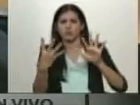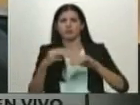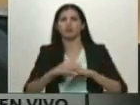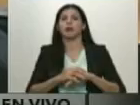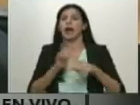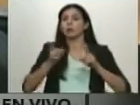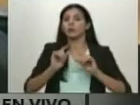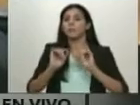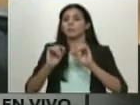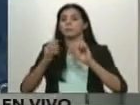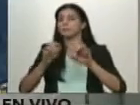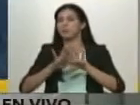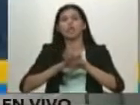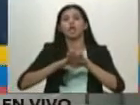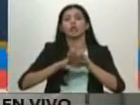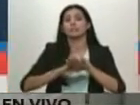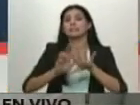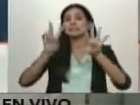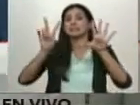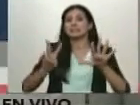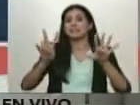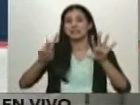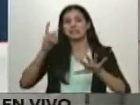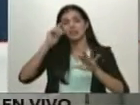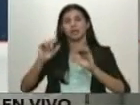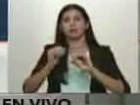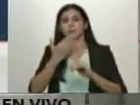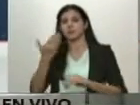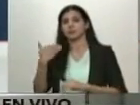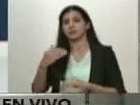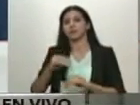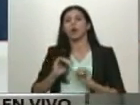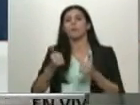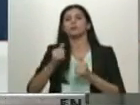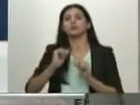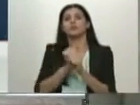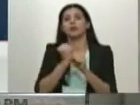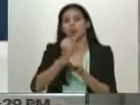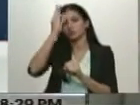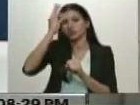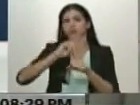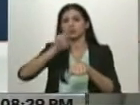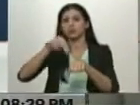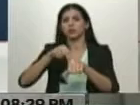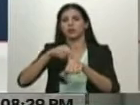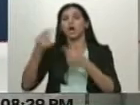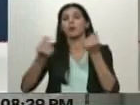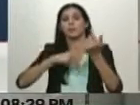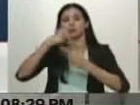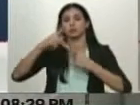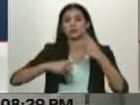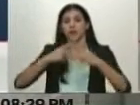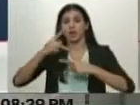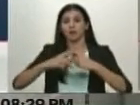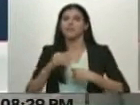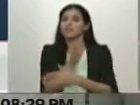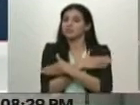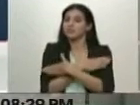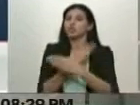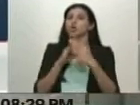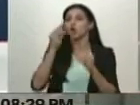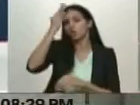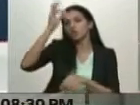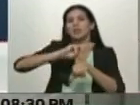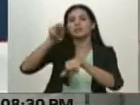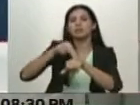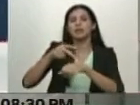activadas. Apenas tenemos 7 días que activamos el Consejo Nacional de Economía Productiva. Quiero felicitar a todo el Consejo Nacional de Economía